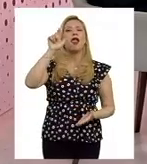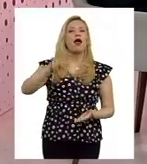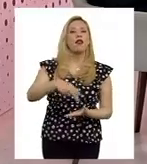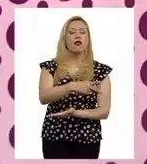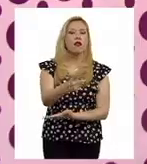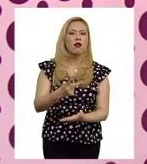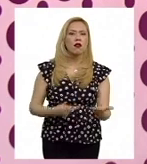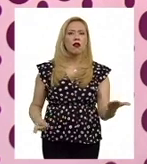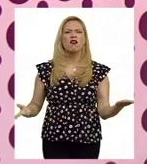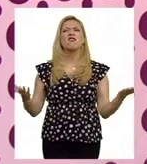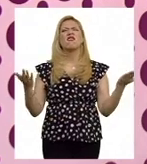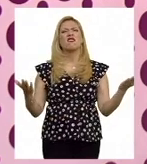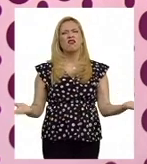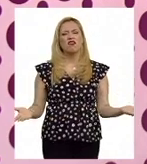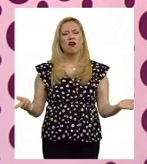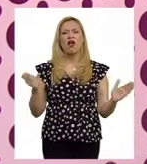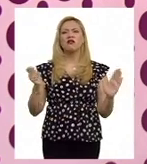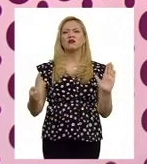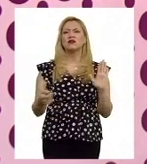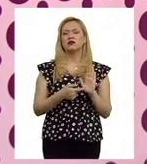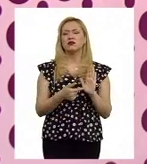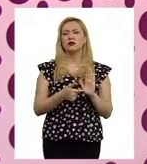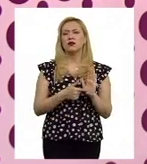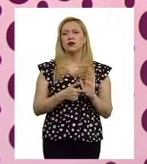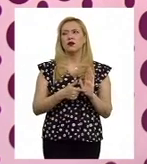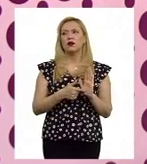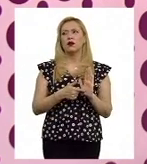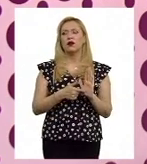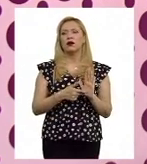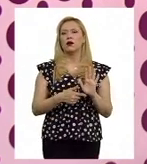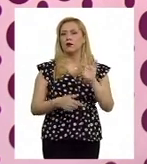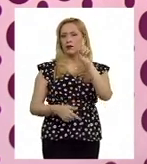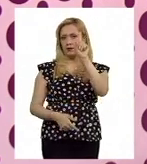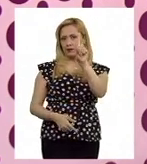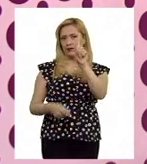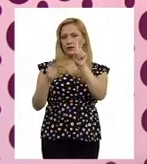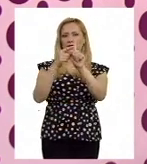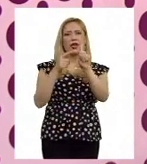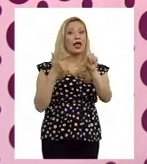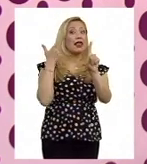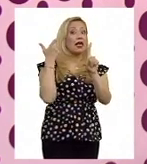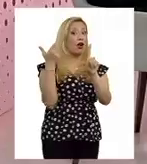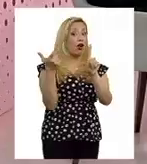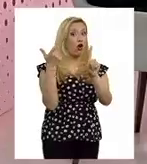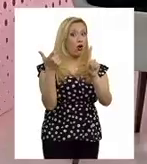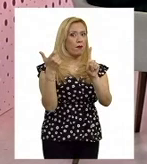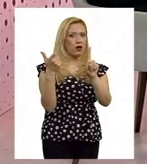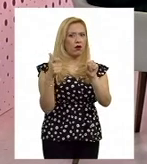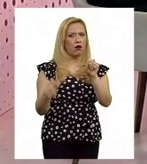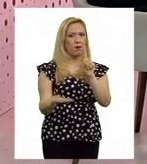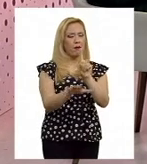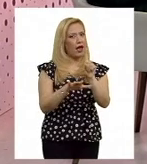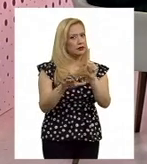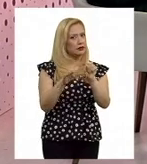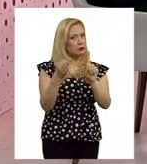desarrollo parte de 4 pilares. Un pilar económico que